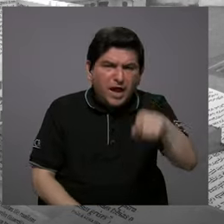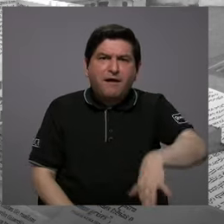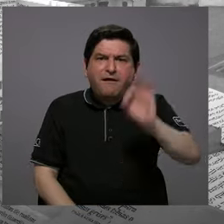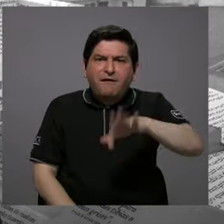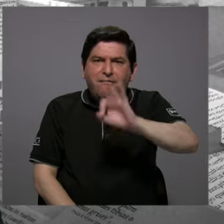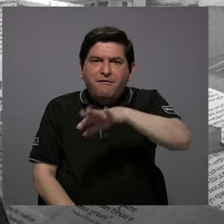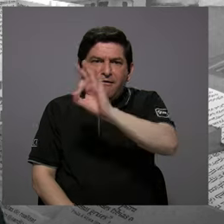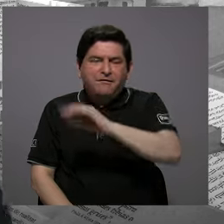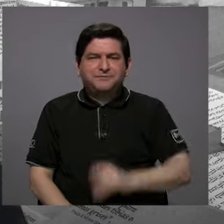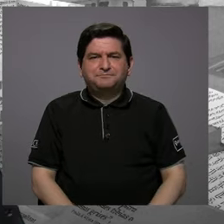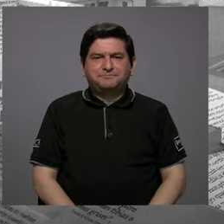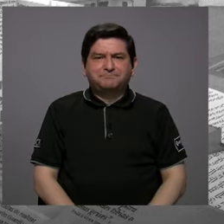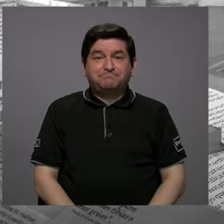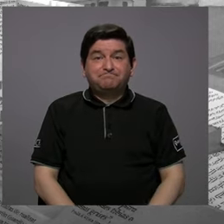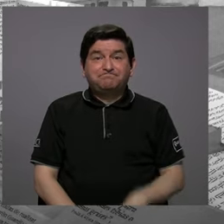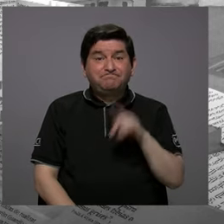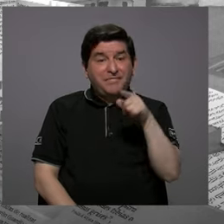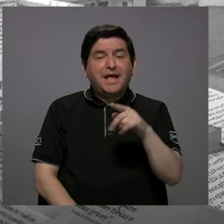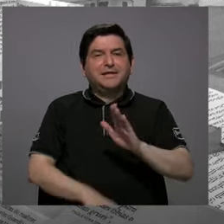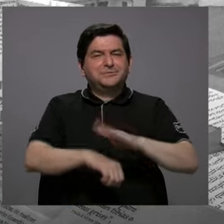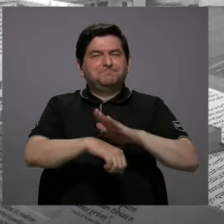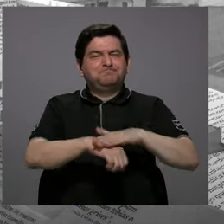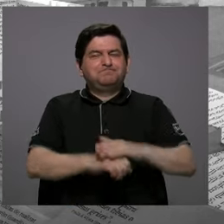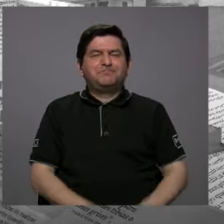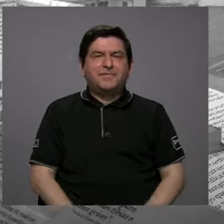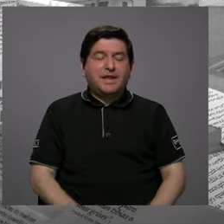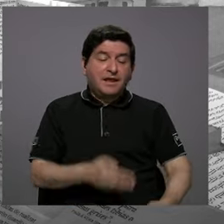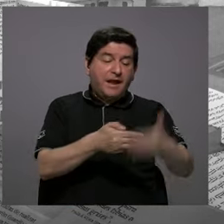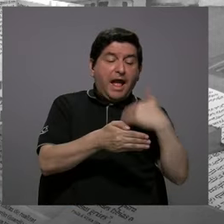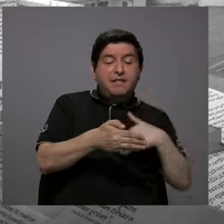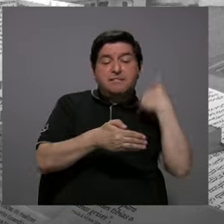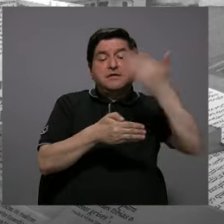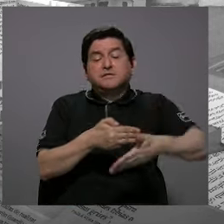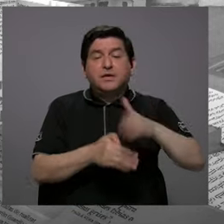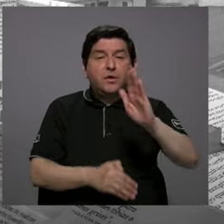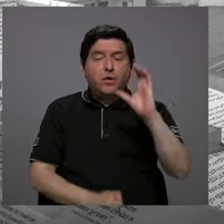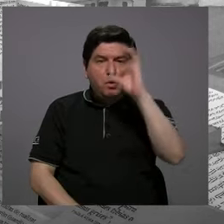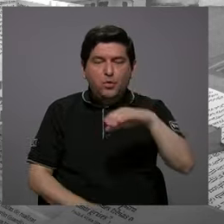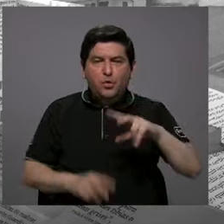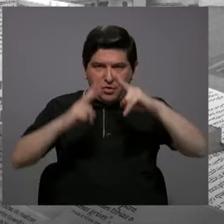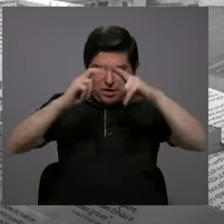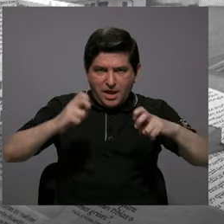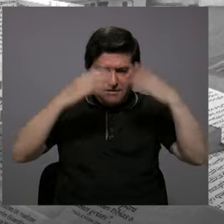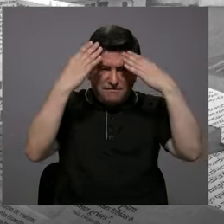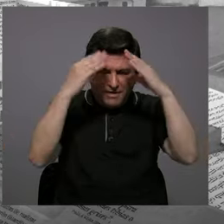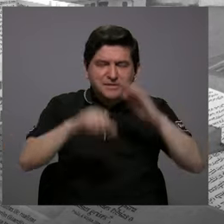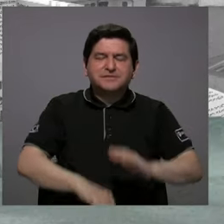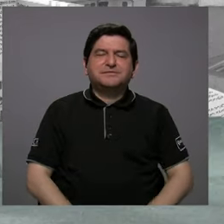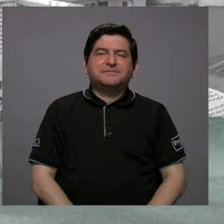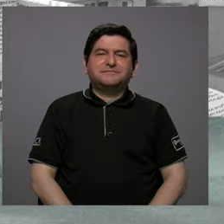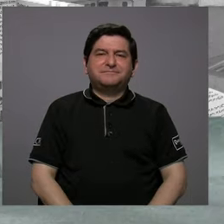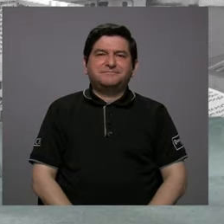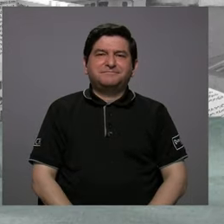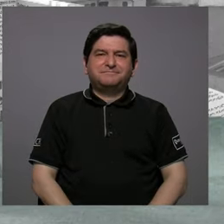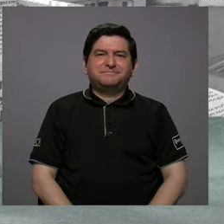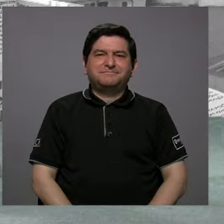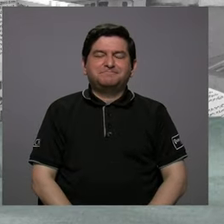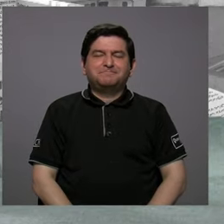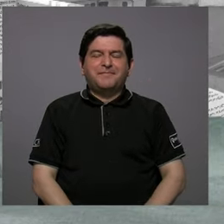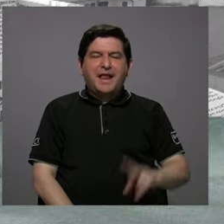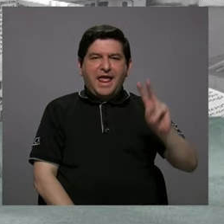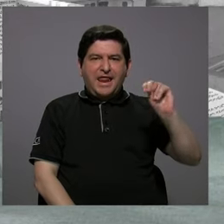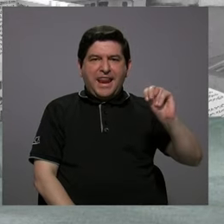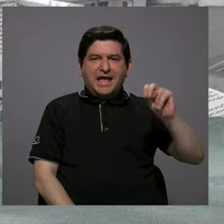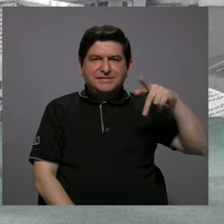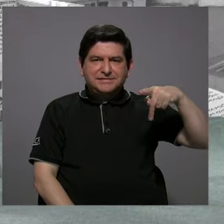a encontrar y bueno nada eso les va a servir para hacer un antes un después a su búsqueda y análisis de información este Nancy